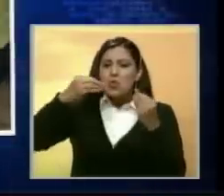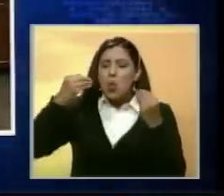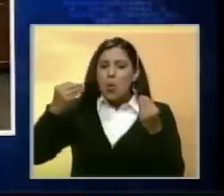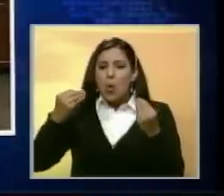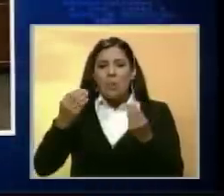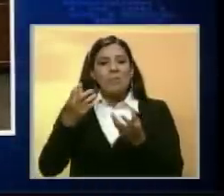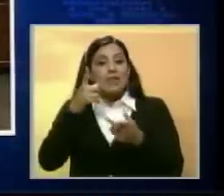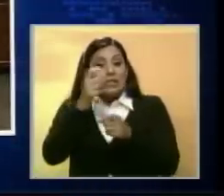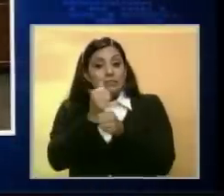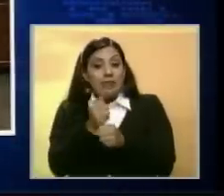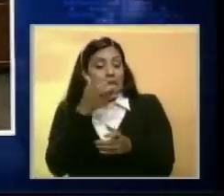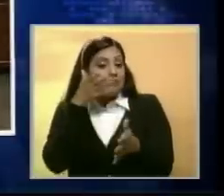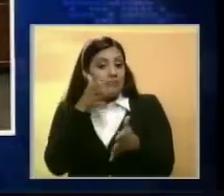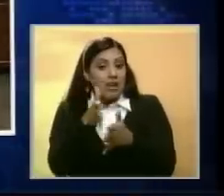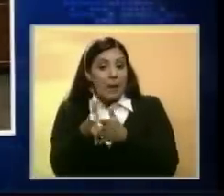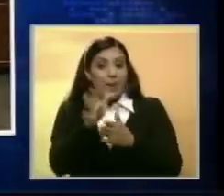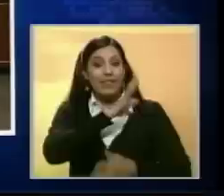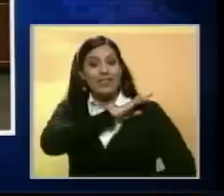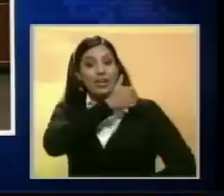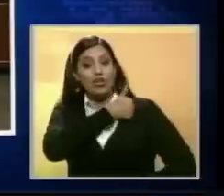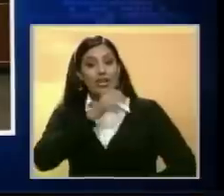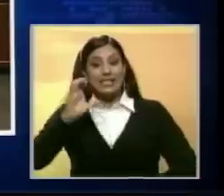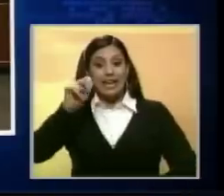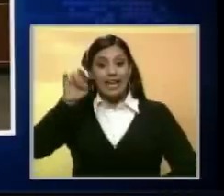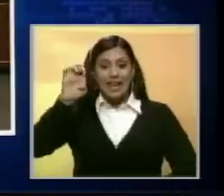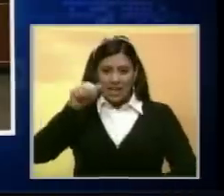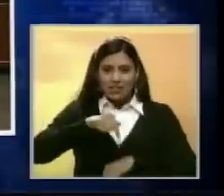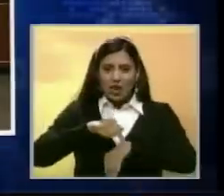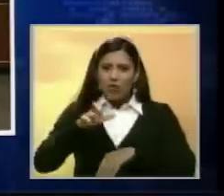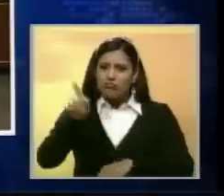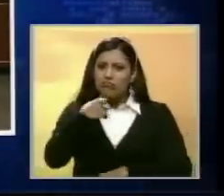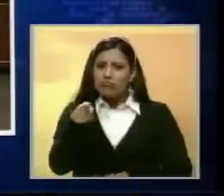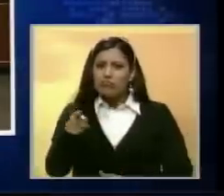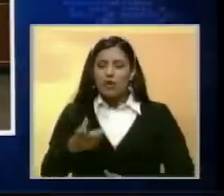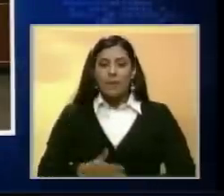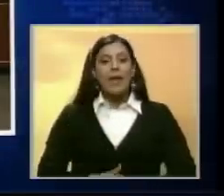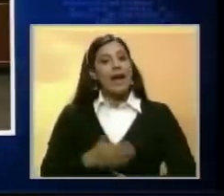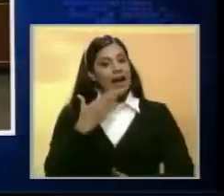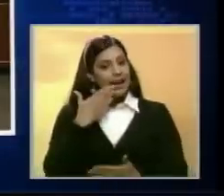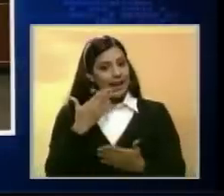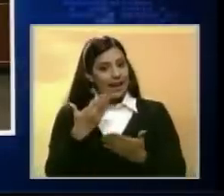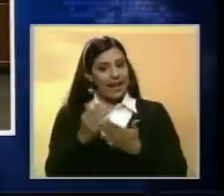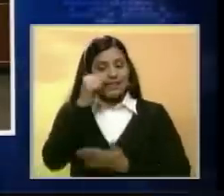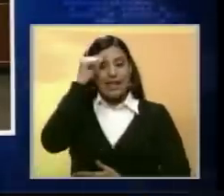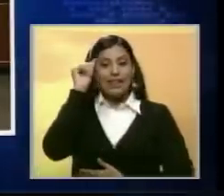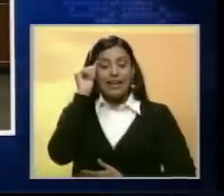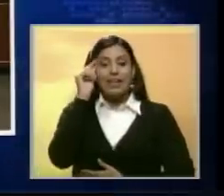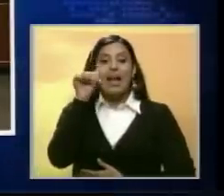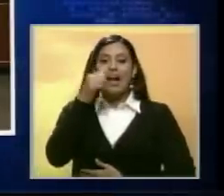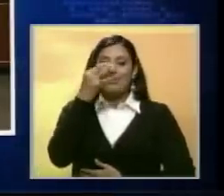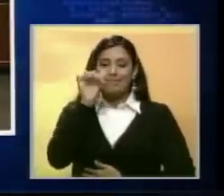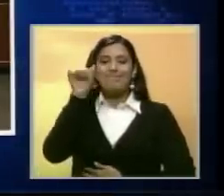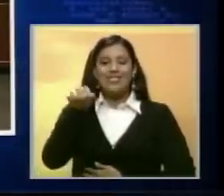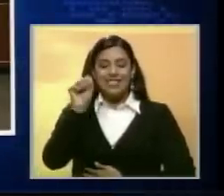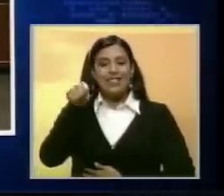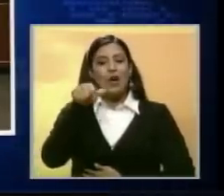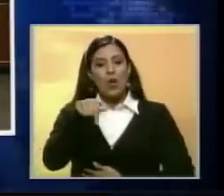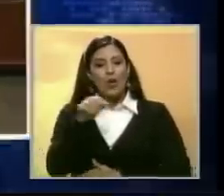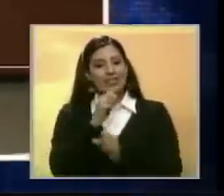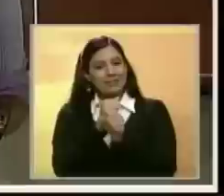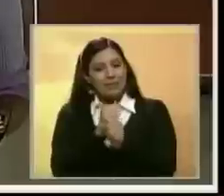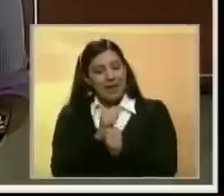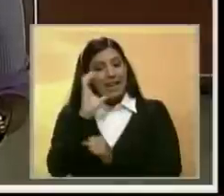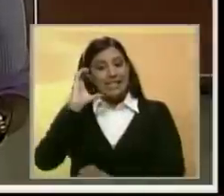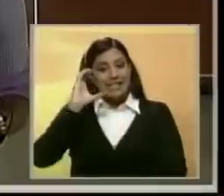¿Están esperando declaraciones de los rectores del CNE a esta hora? Gracias, Endrina. Buenas tardes. Exactamente, hoy se espera